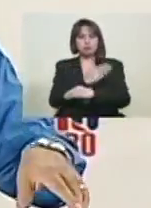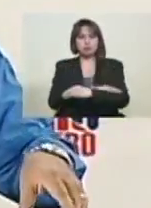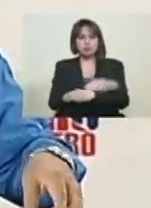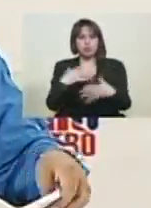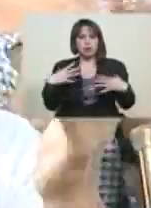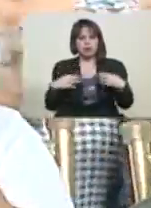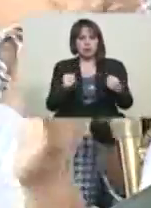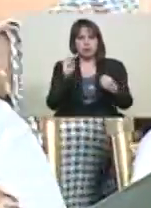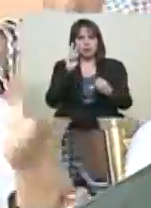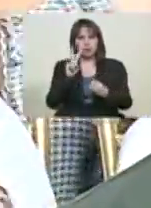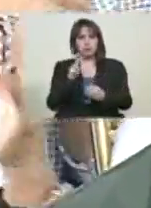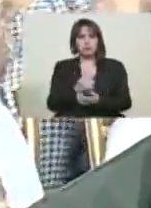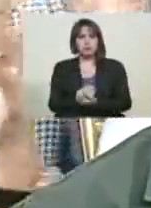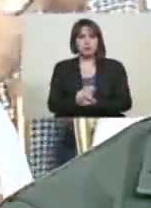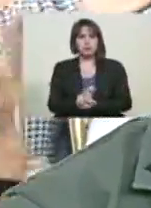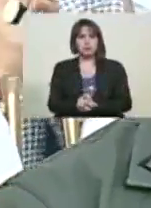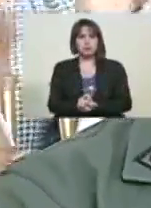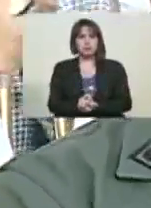Por favor, Carlos.